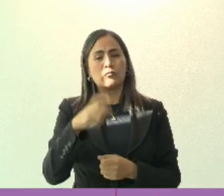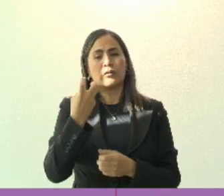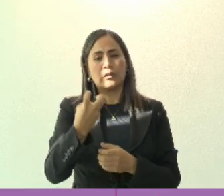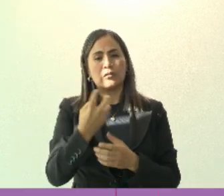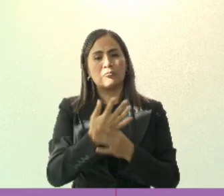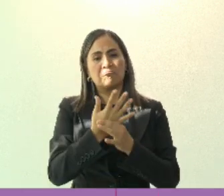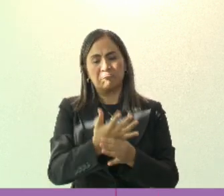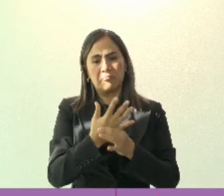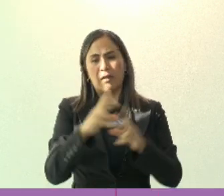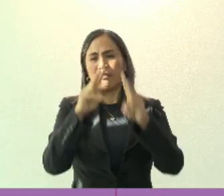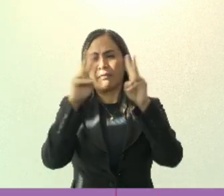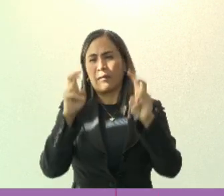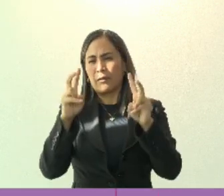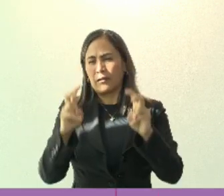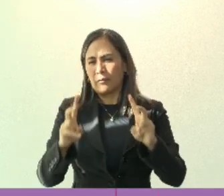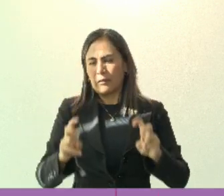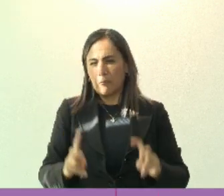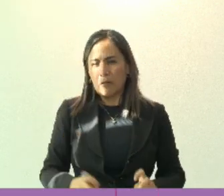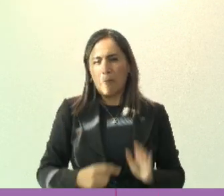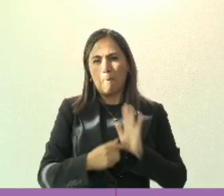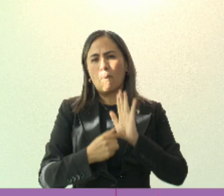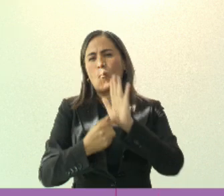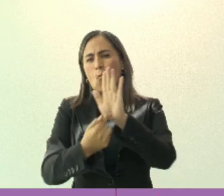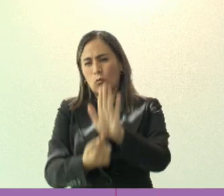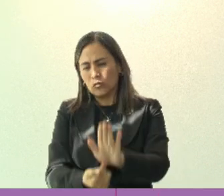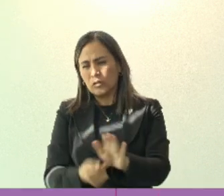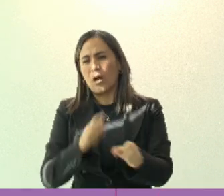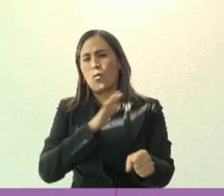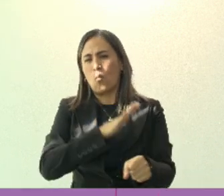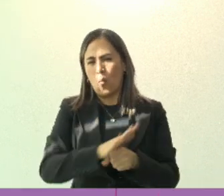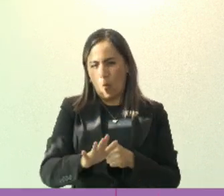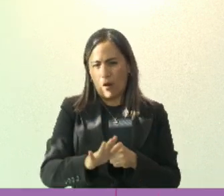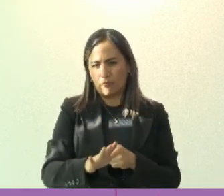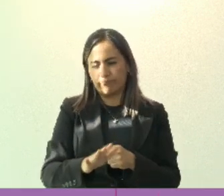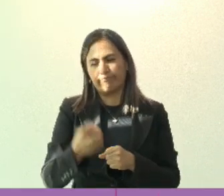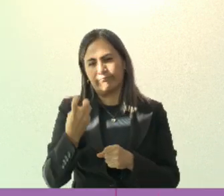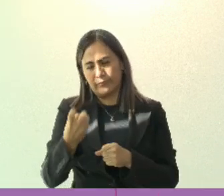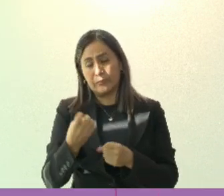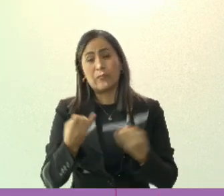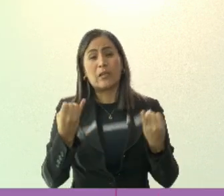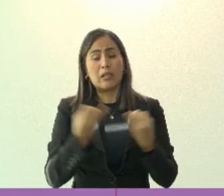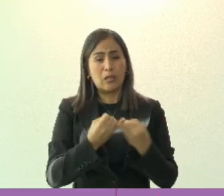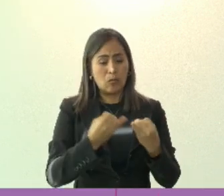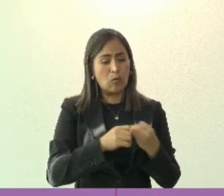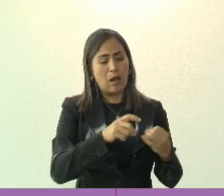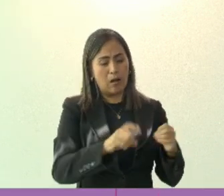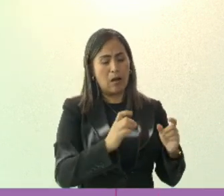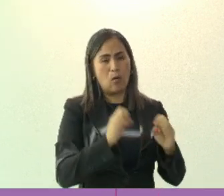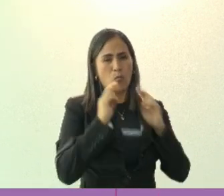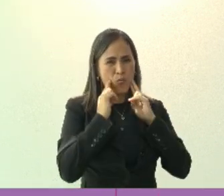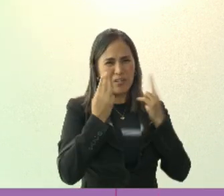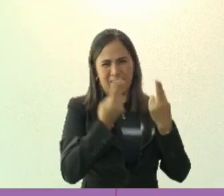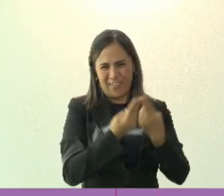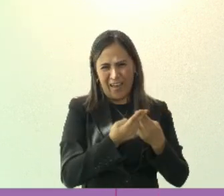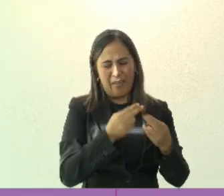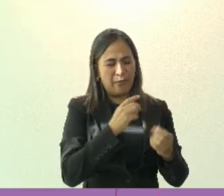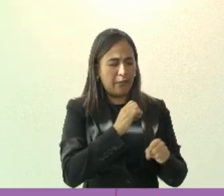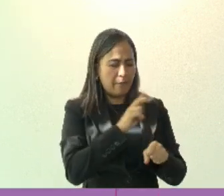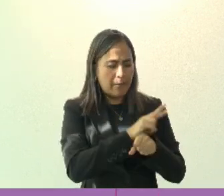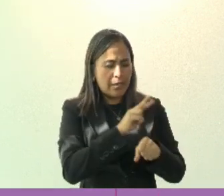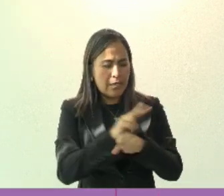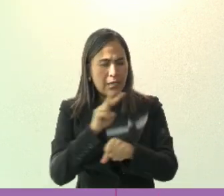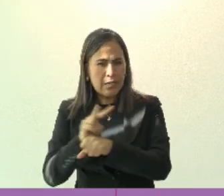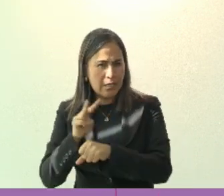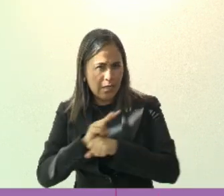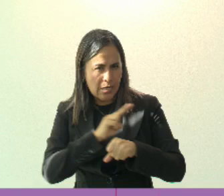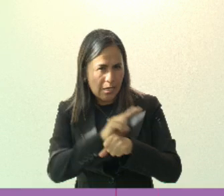van a ser esos temas que se van a realizar, pero también los órganos fiscalizadores pueden de alguna manera